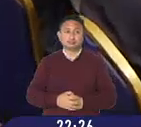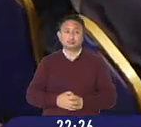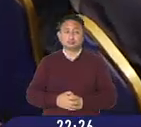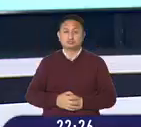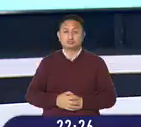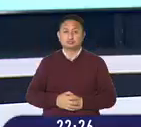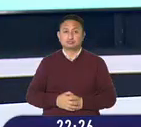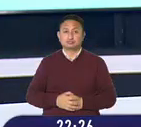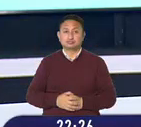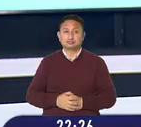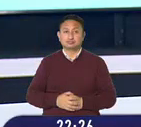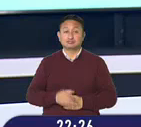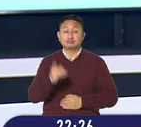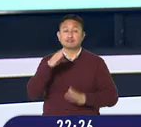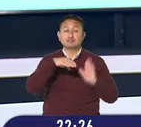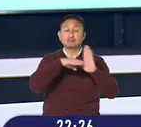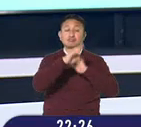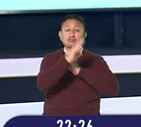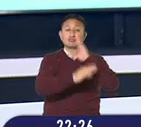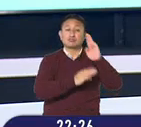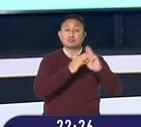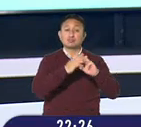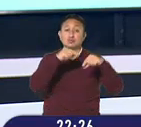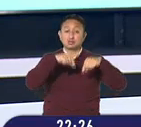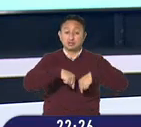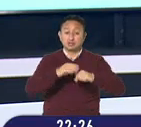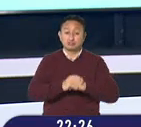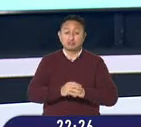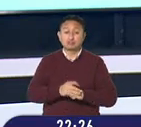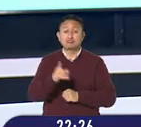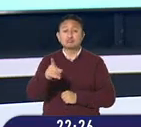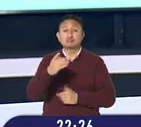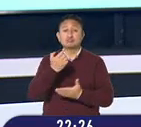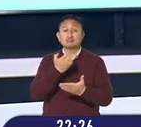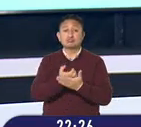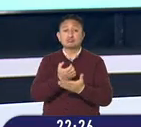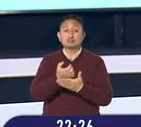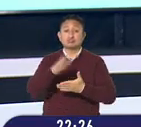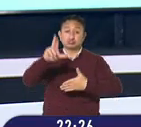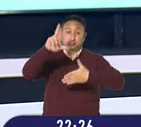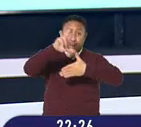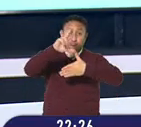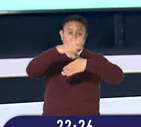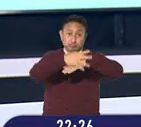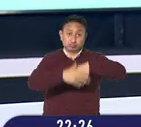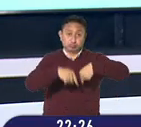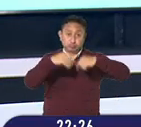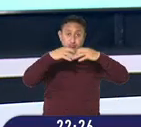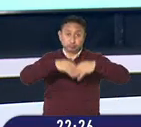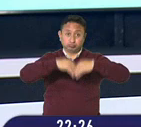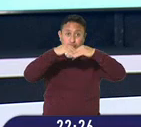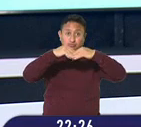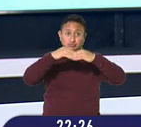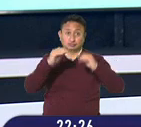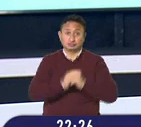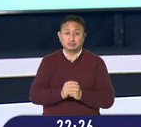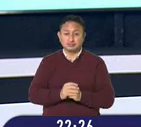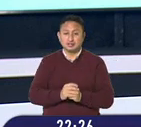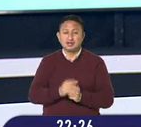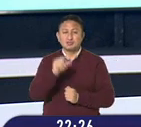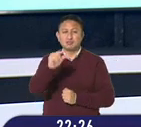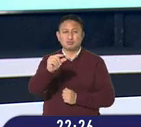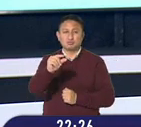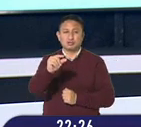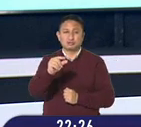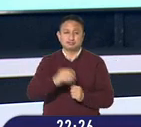Dueñas. El Banco Mundial confirmó que la recuperación económica de América Latina y el Caribe es aún débil. En